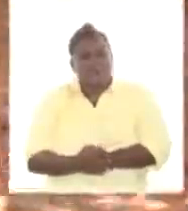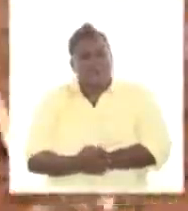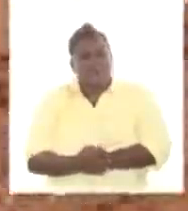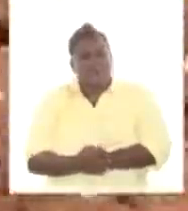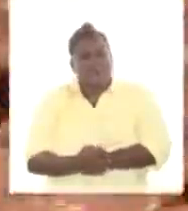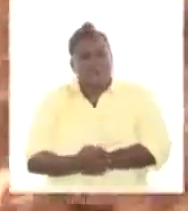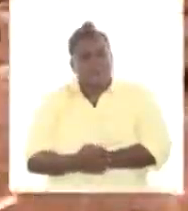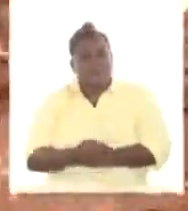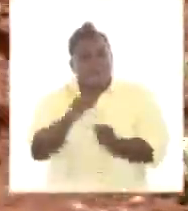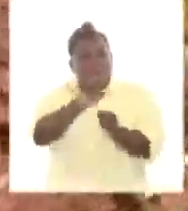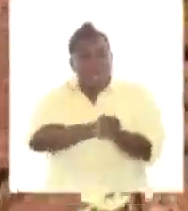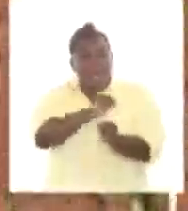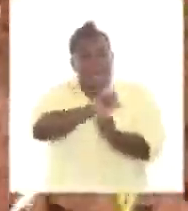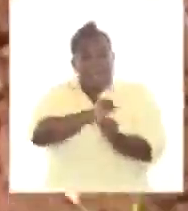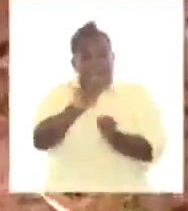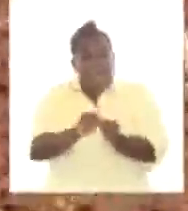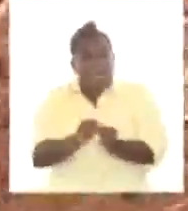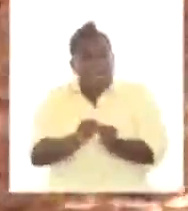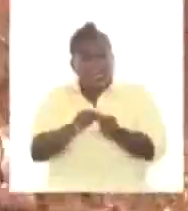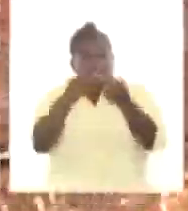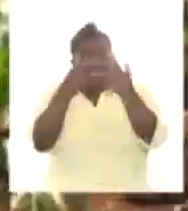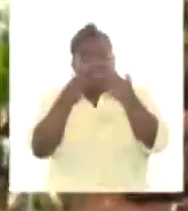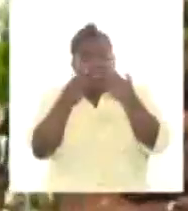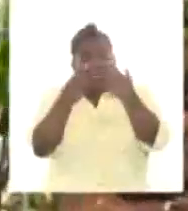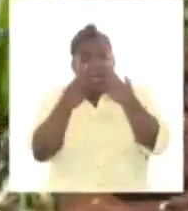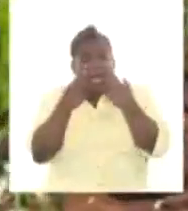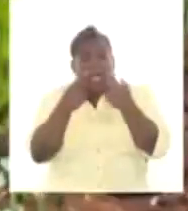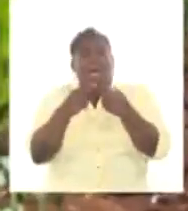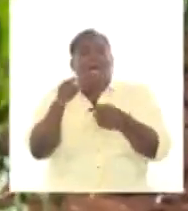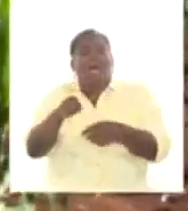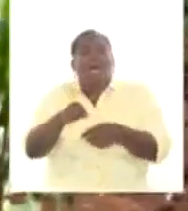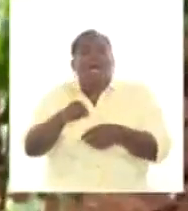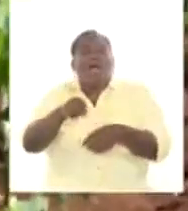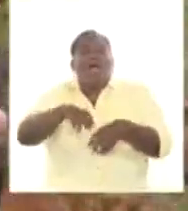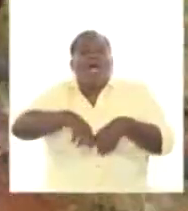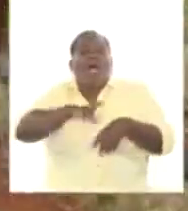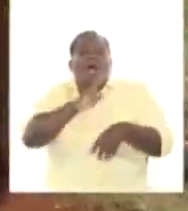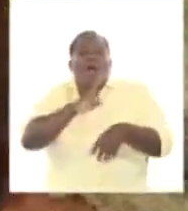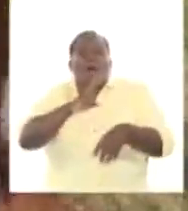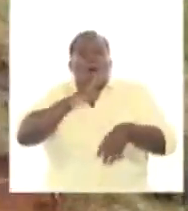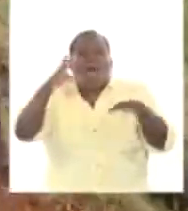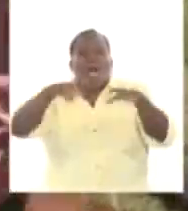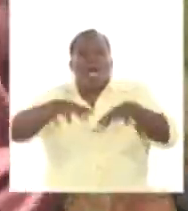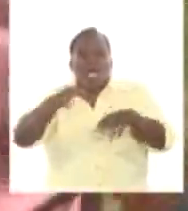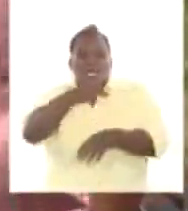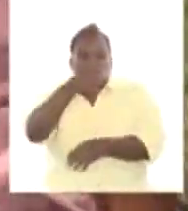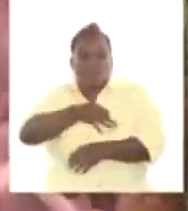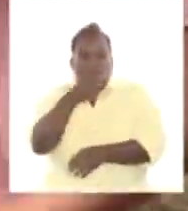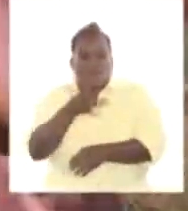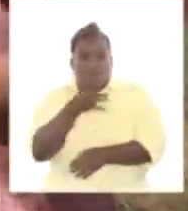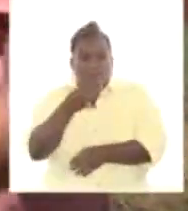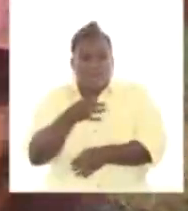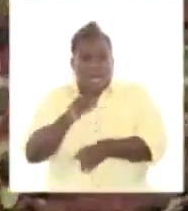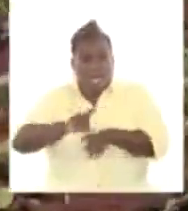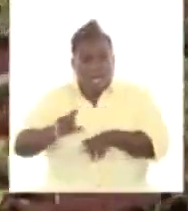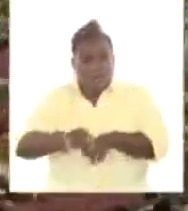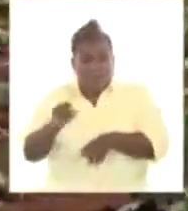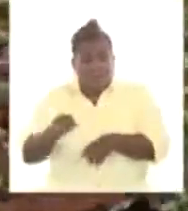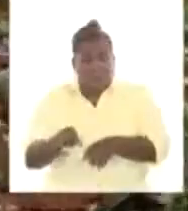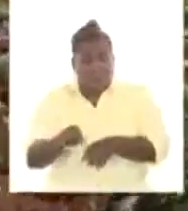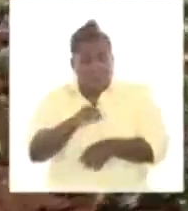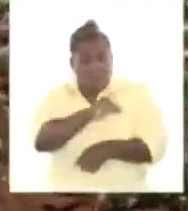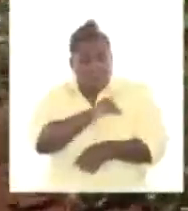El maíz está llorando el agua. Es una de las primeras cosas que nos dice el campesino de Mayabeque, diputado a la Asamblea Nacional del Poder